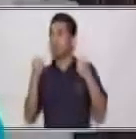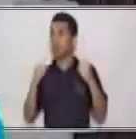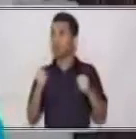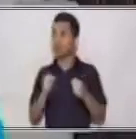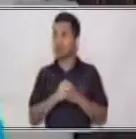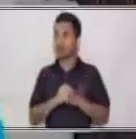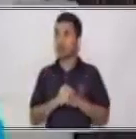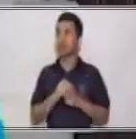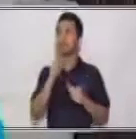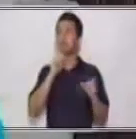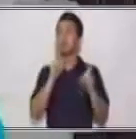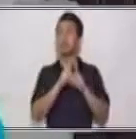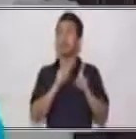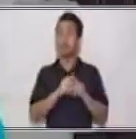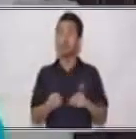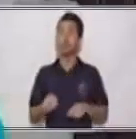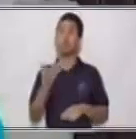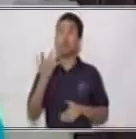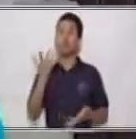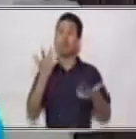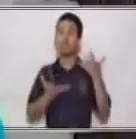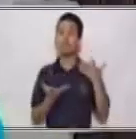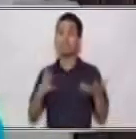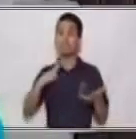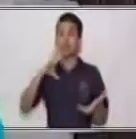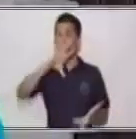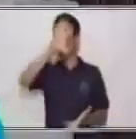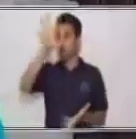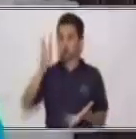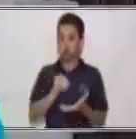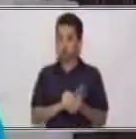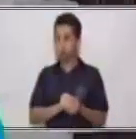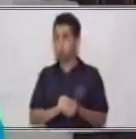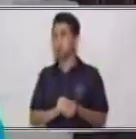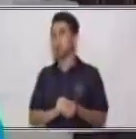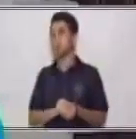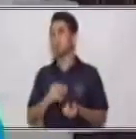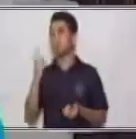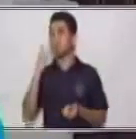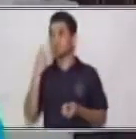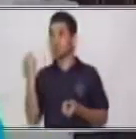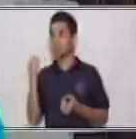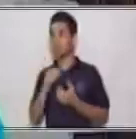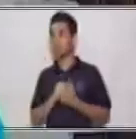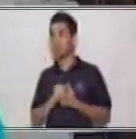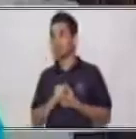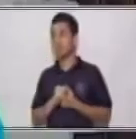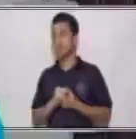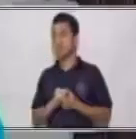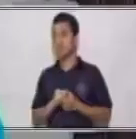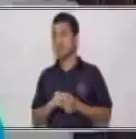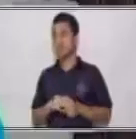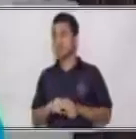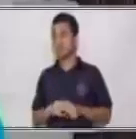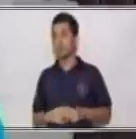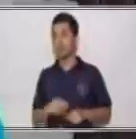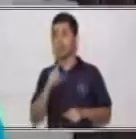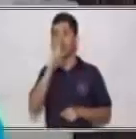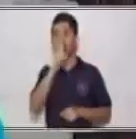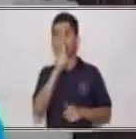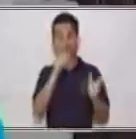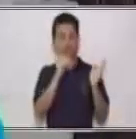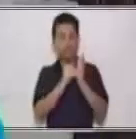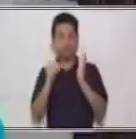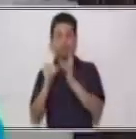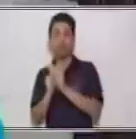¿Y cuántas libras tendré en total? Vamos a ver. Un quintal tiene